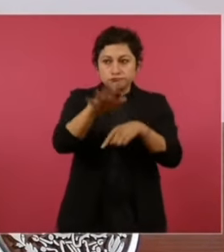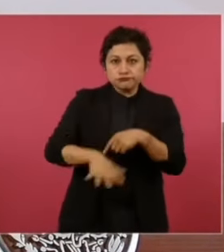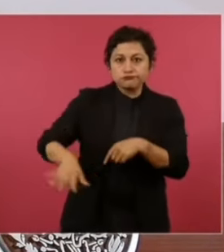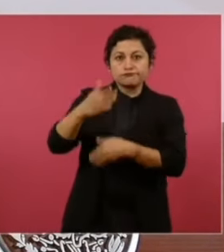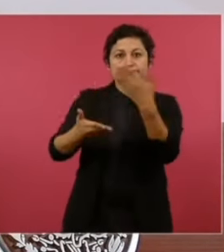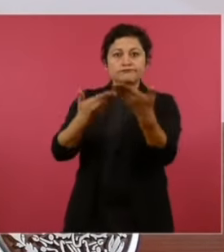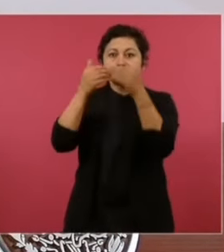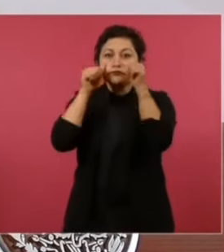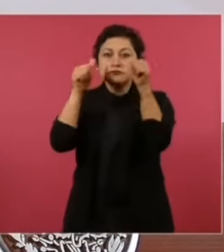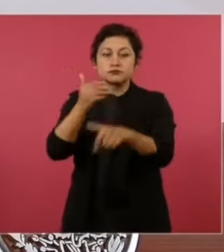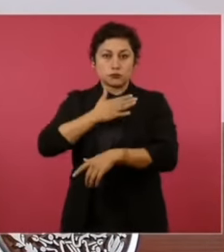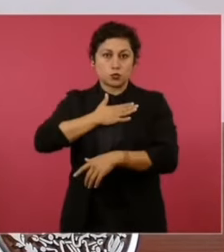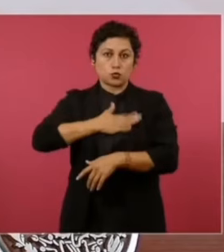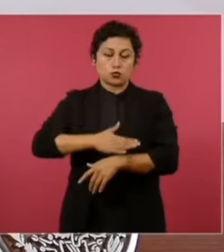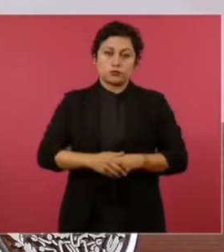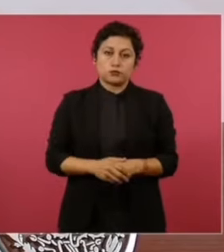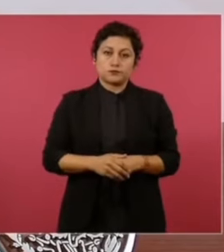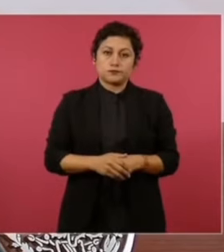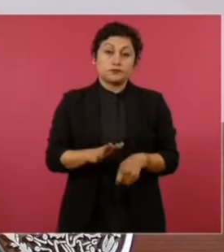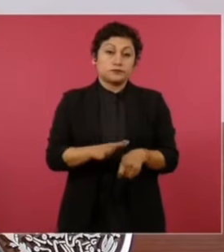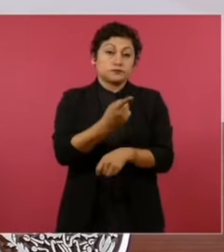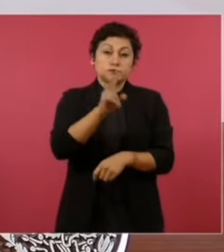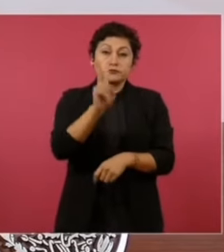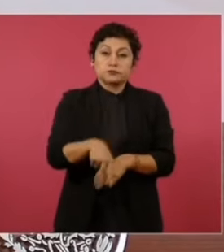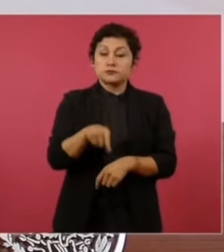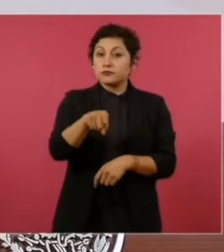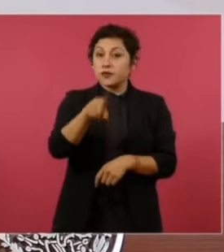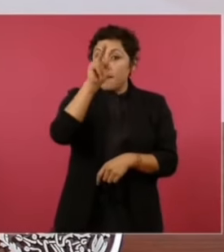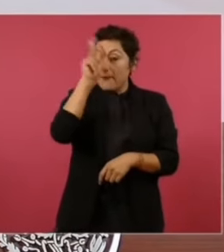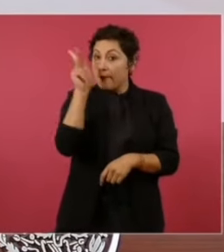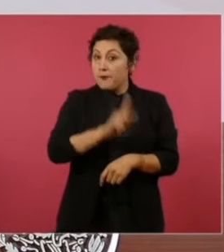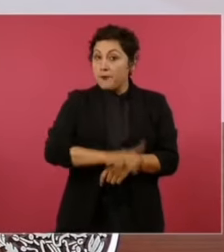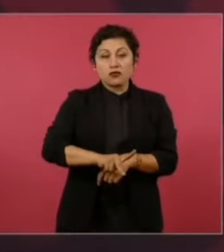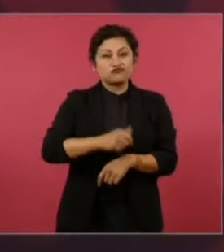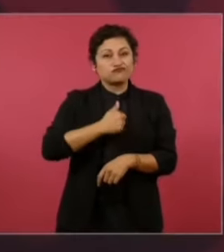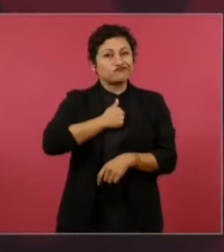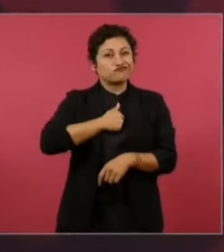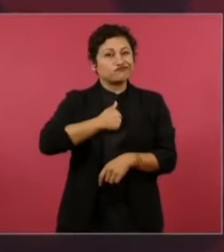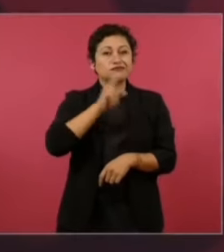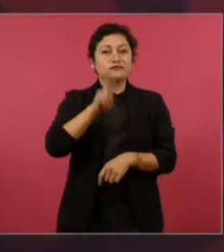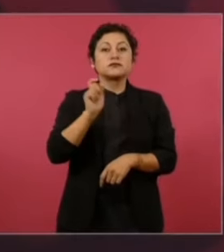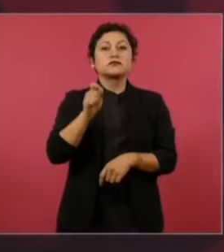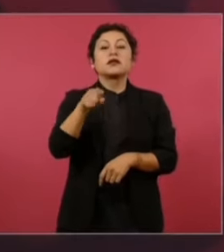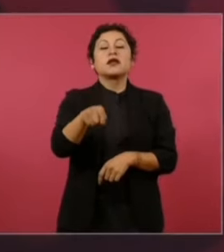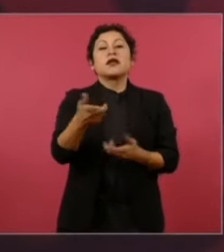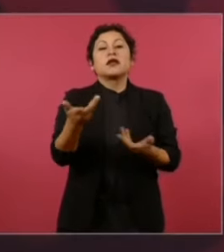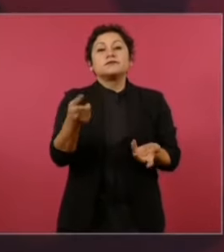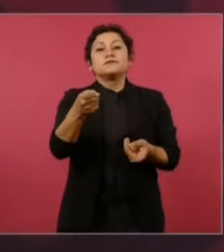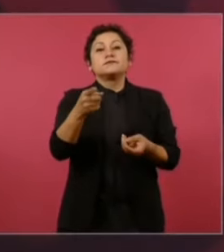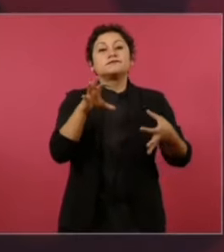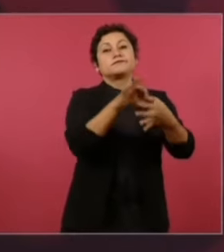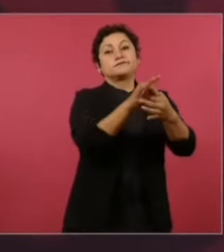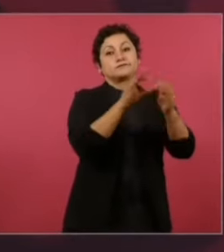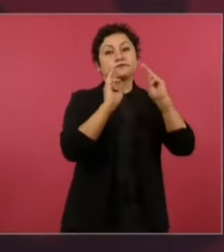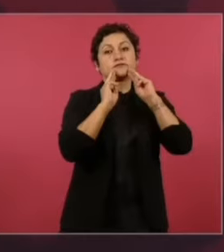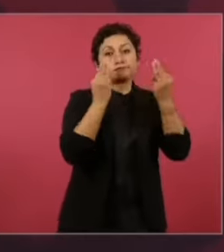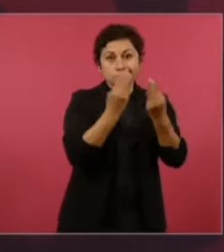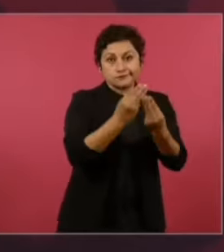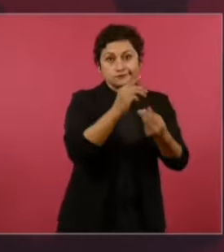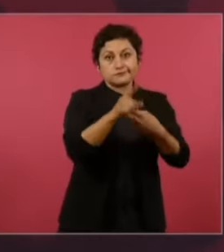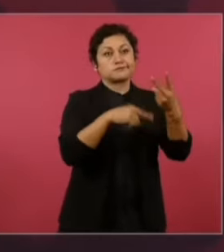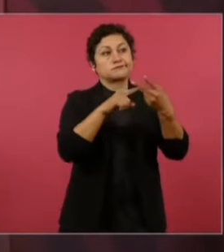Y lo más lamentable, que estén al servicio de la delincuencia organizada y de